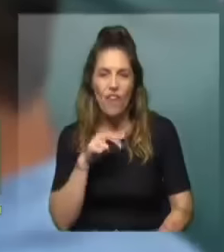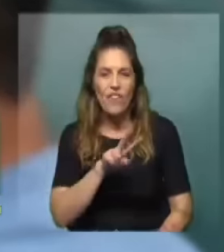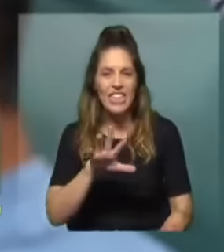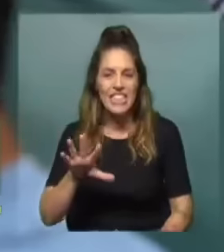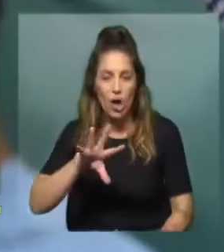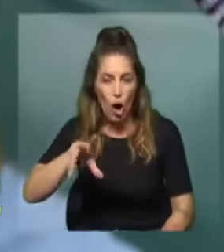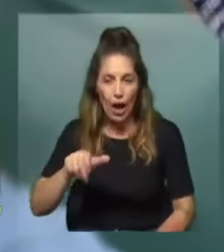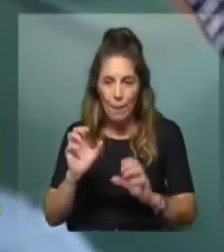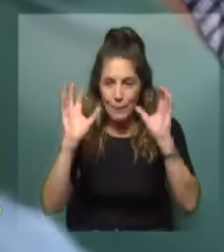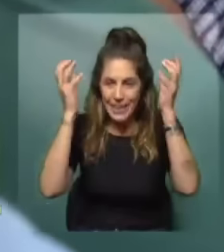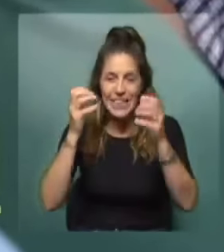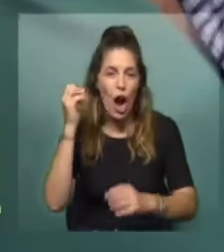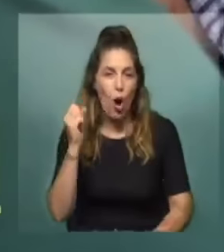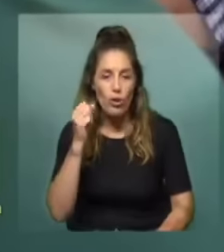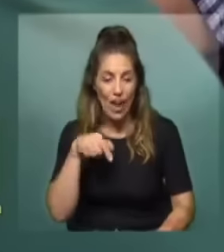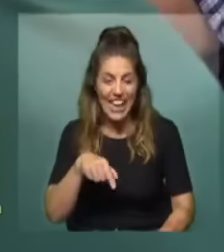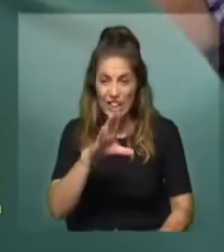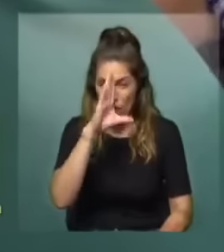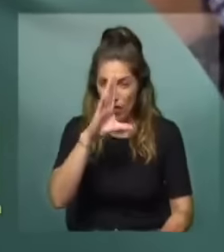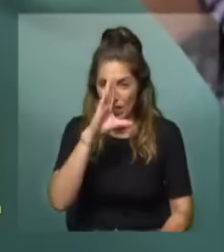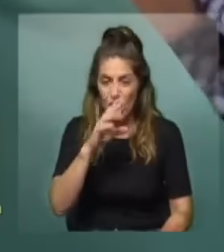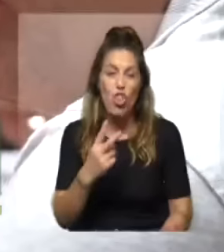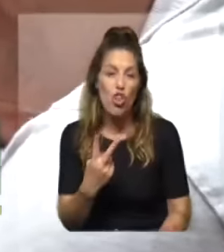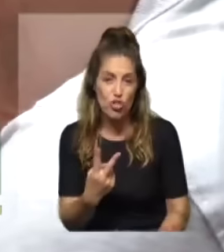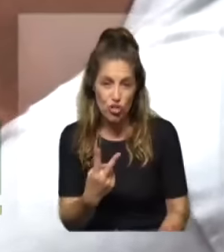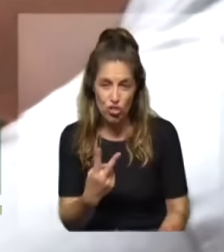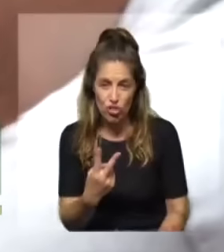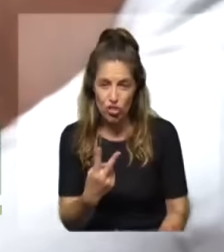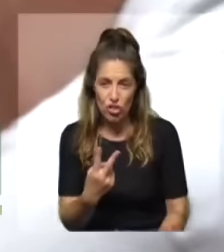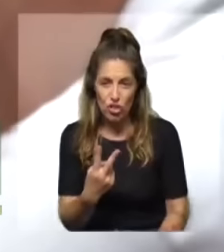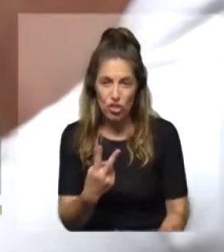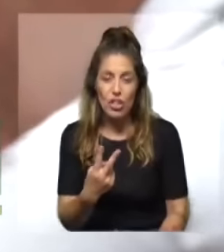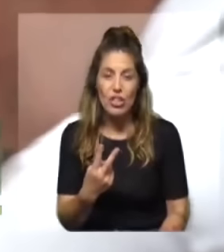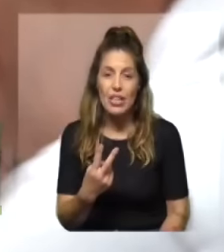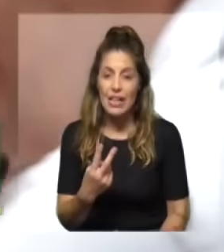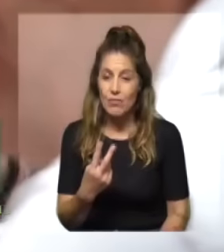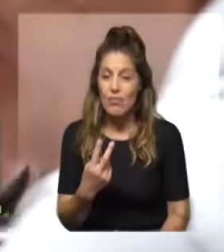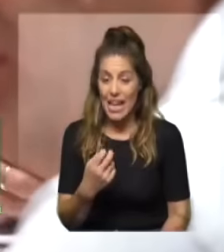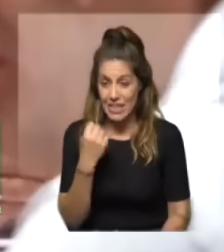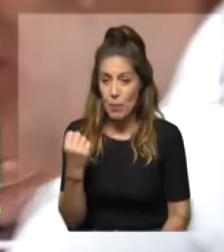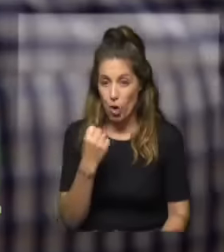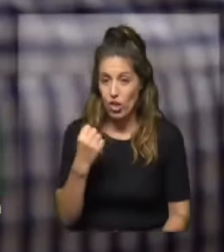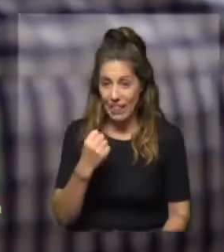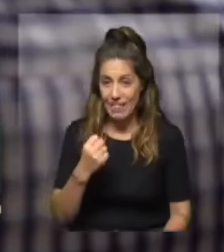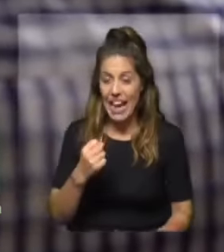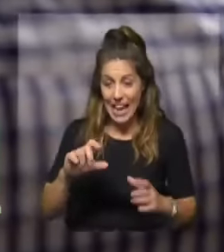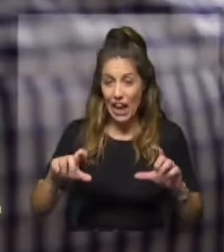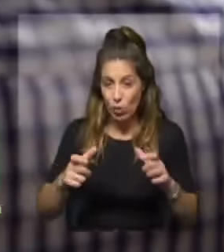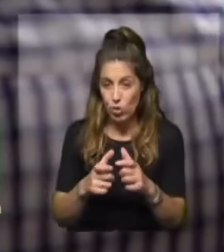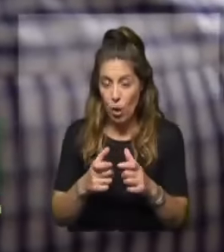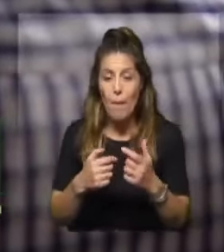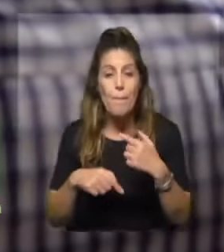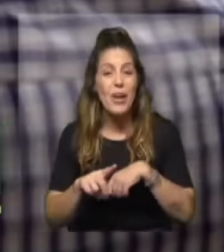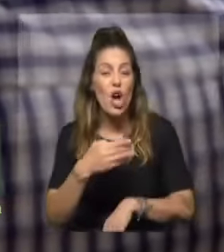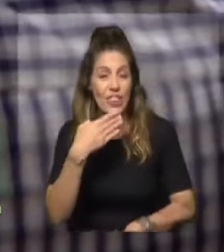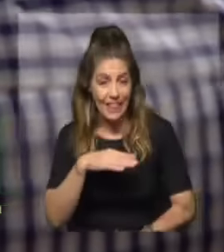rapiñas Ómnibus y y este febrero que ya cerró dos Entonces es bastante contundente pero entendemos la preocupación de los trabajadores